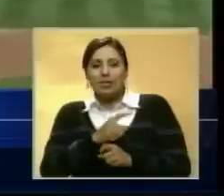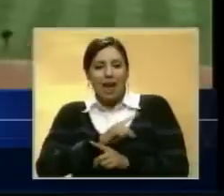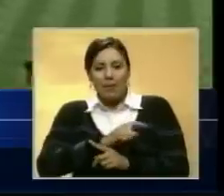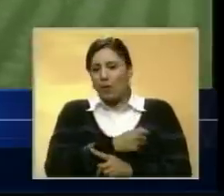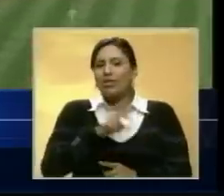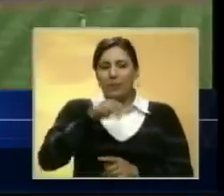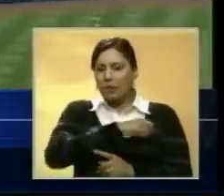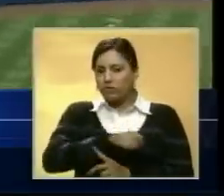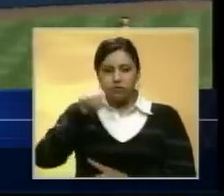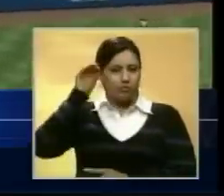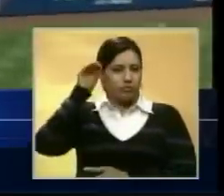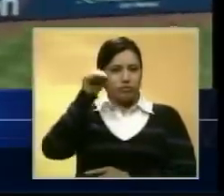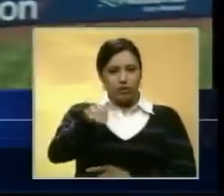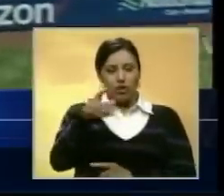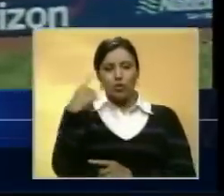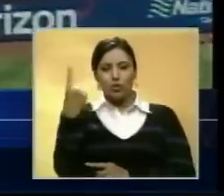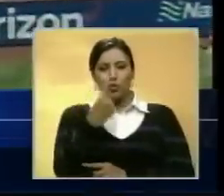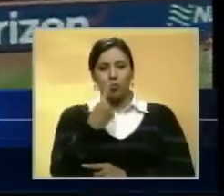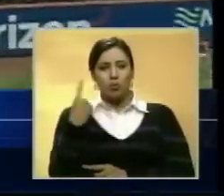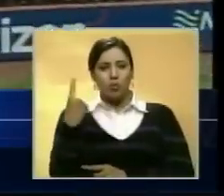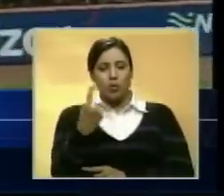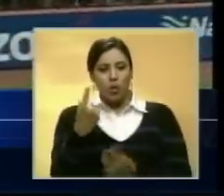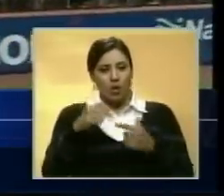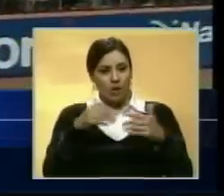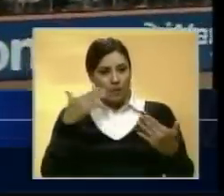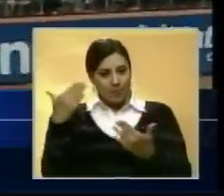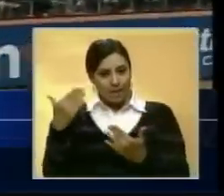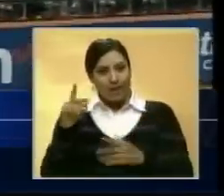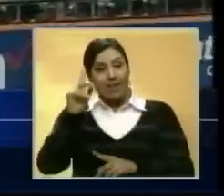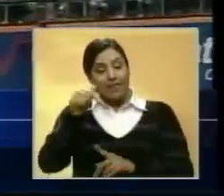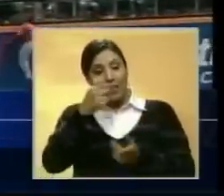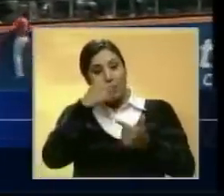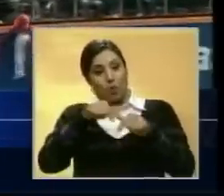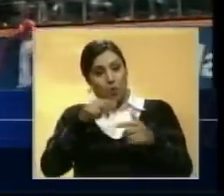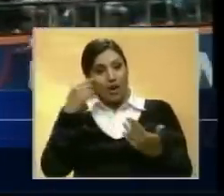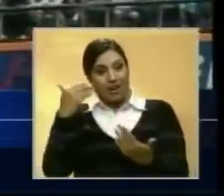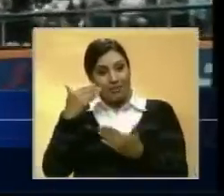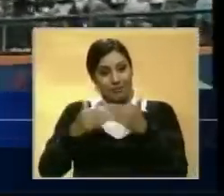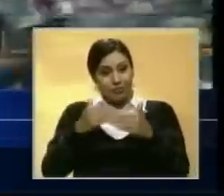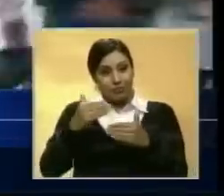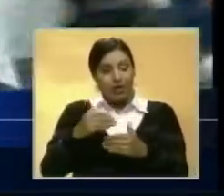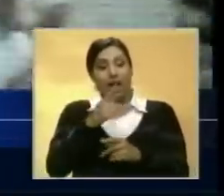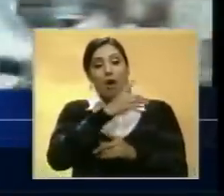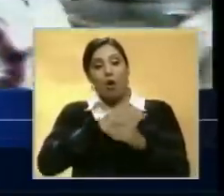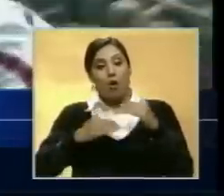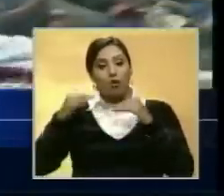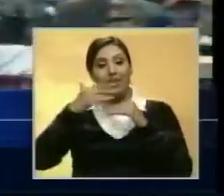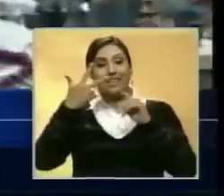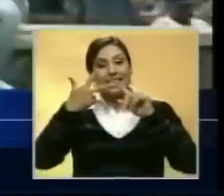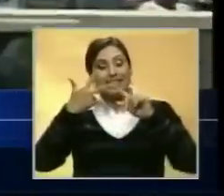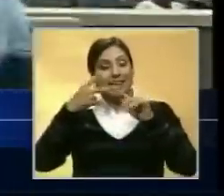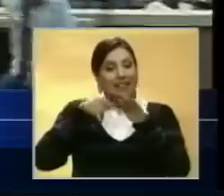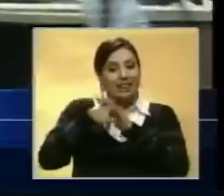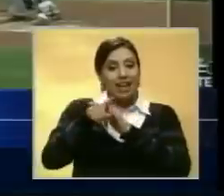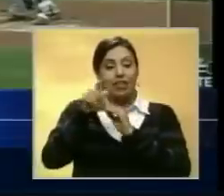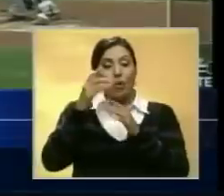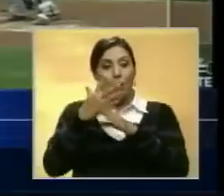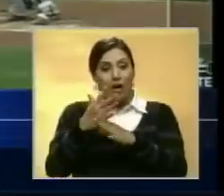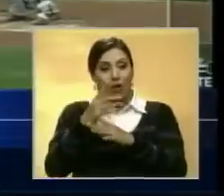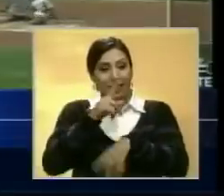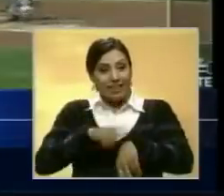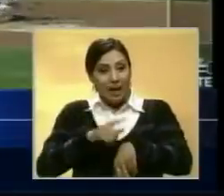José Reyes despachaba este cuadrangular solitario por el jardín izquierdo ante los lanzamientos de Gio González. En la alta de la tercera entrada, el venezolano Wilson